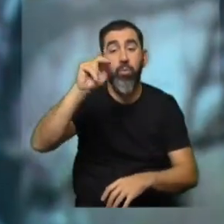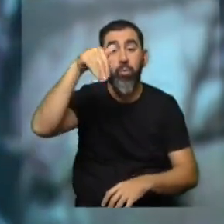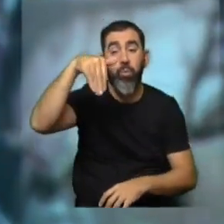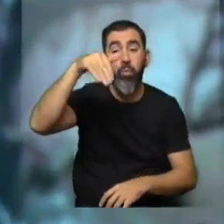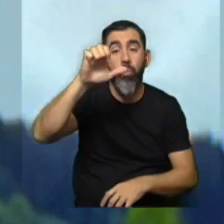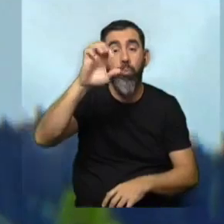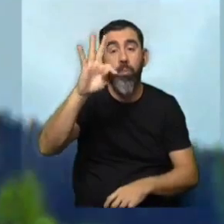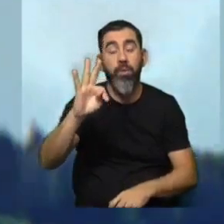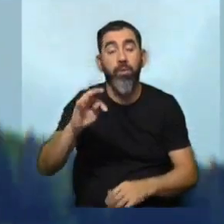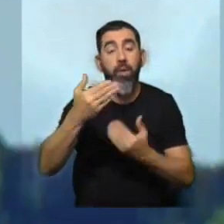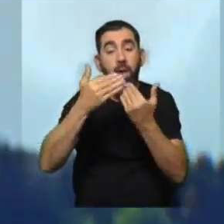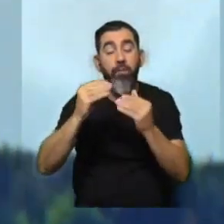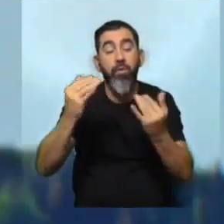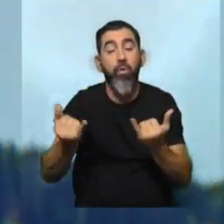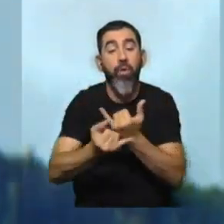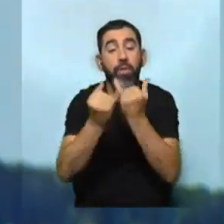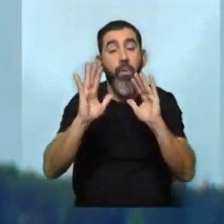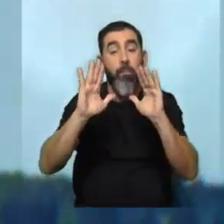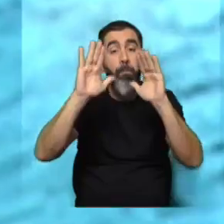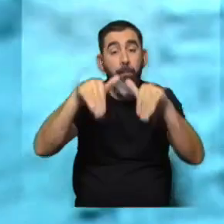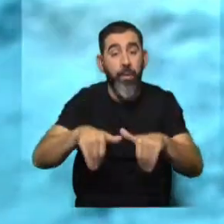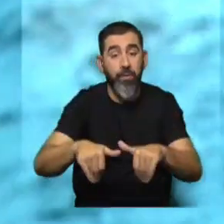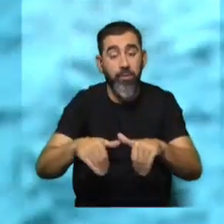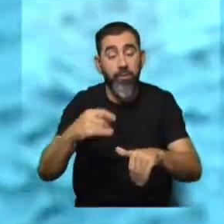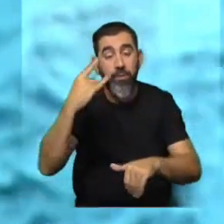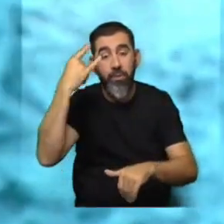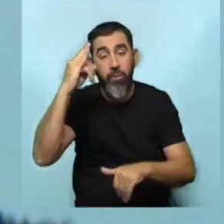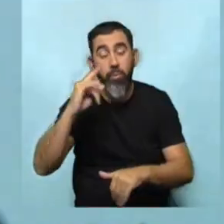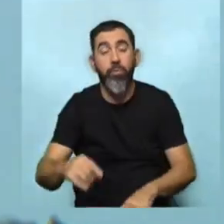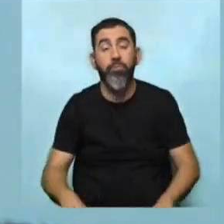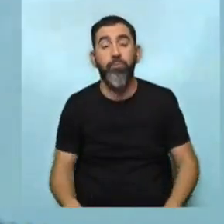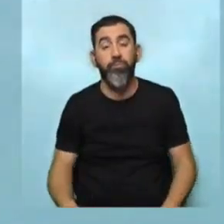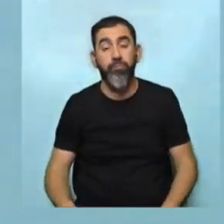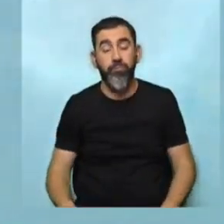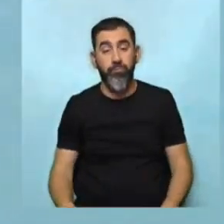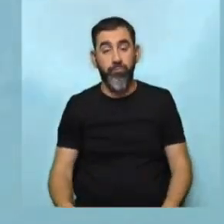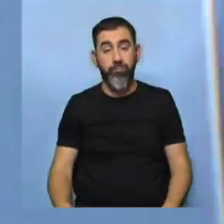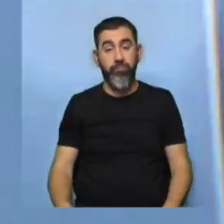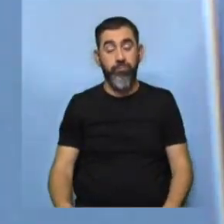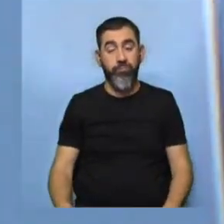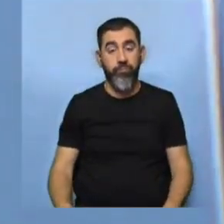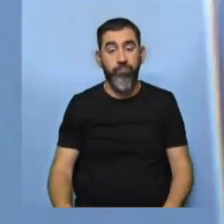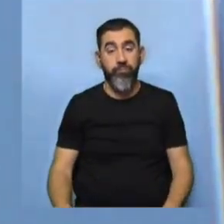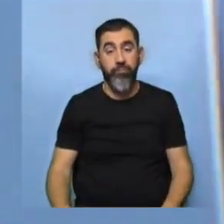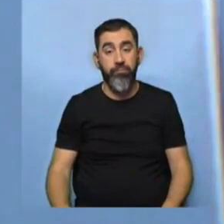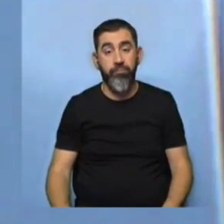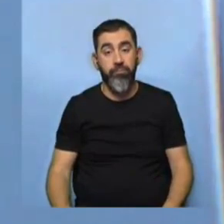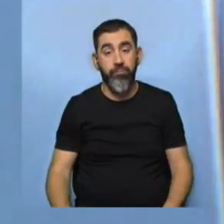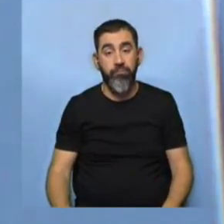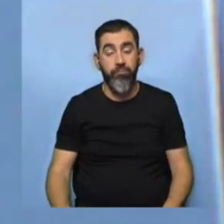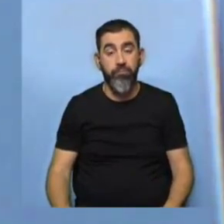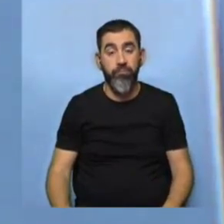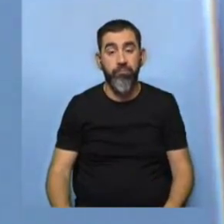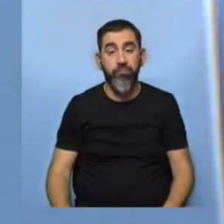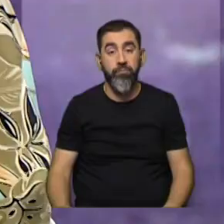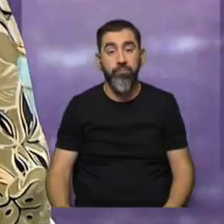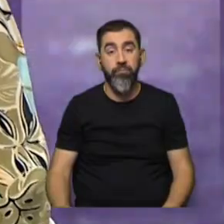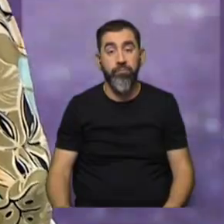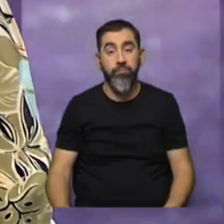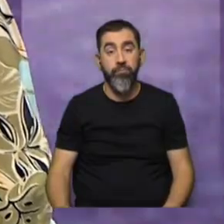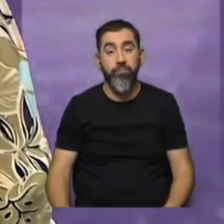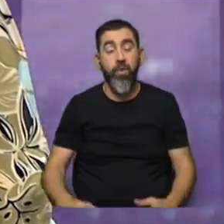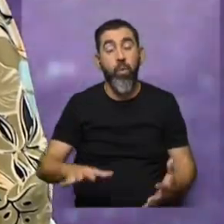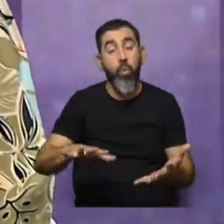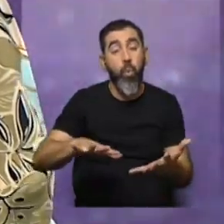Meteorología. Que estuvo abierta para el Día del Patrimonio, además la estación del Prado, como para poder conocer un poquito más, aunque no con este detalle, obviamente. Porque son